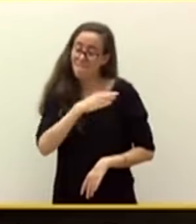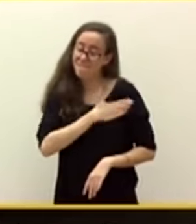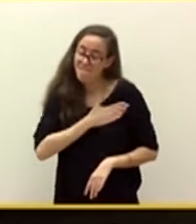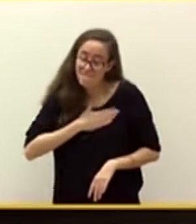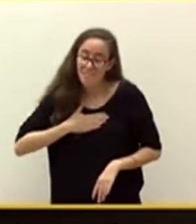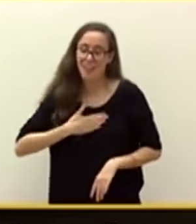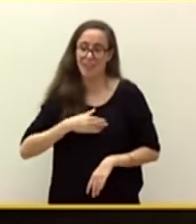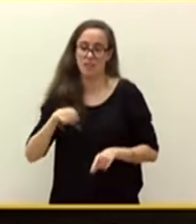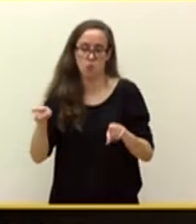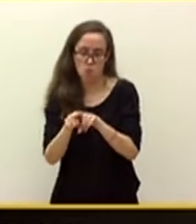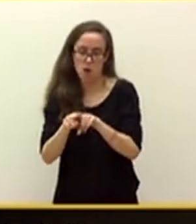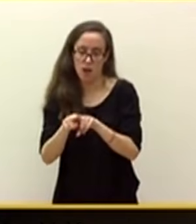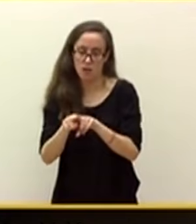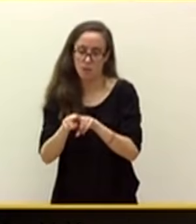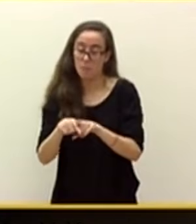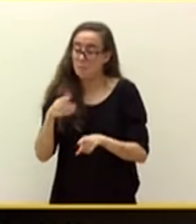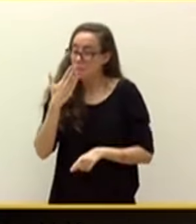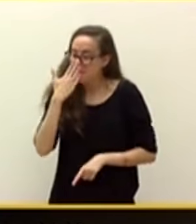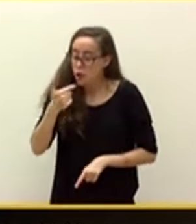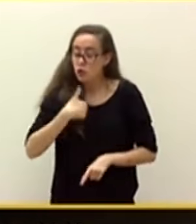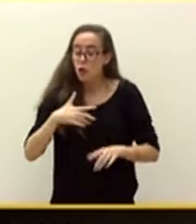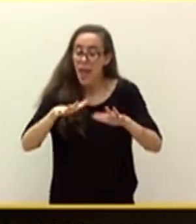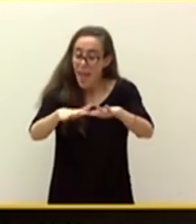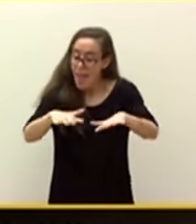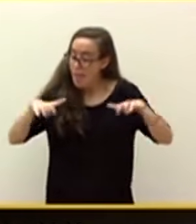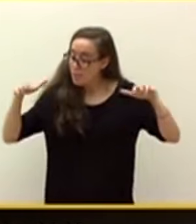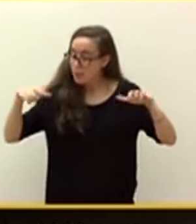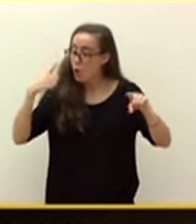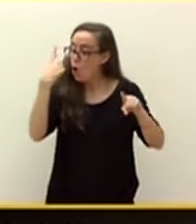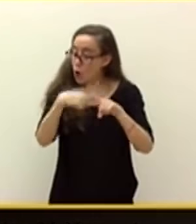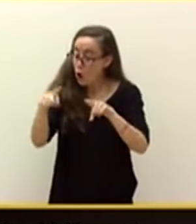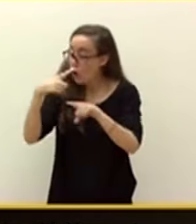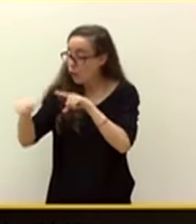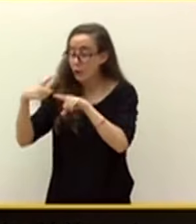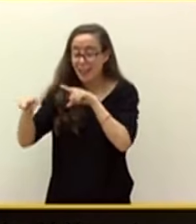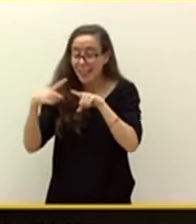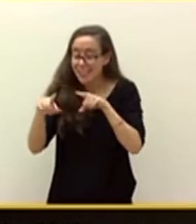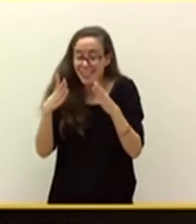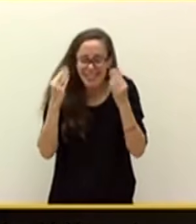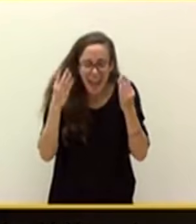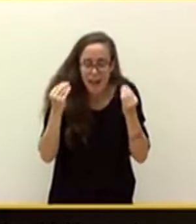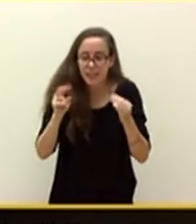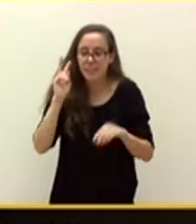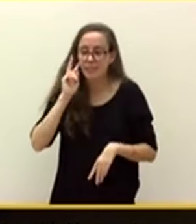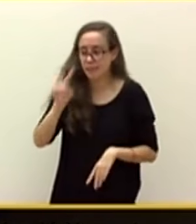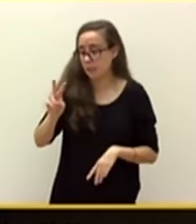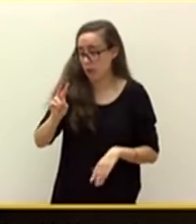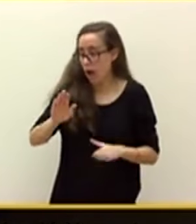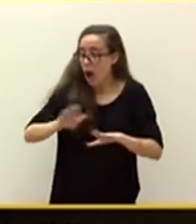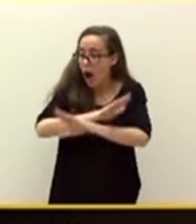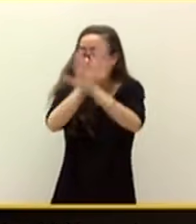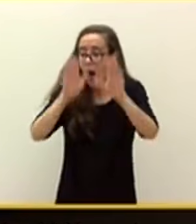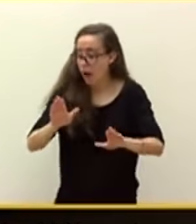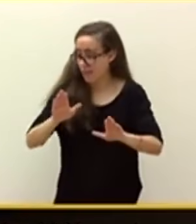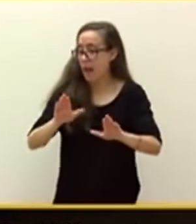tantas cosas en este hemiciclo, oiga, que no descarto nada. Uno sabe cómo entra, pero